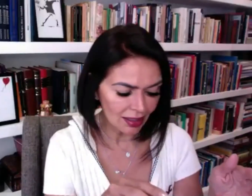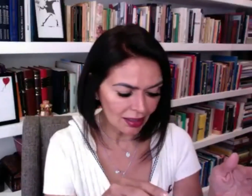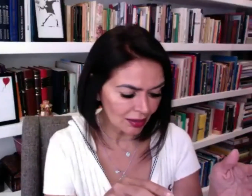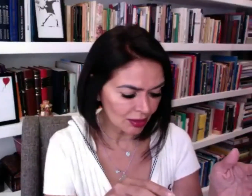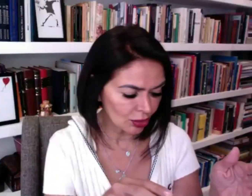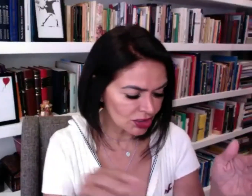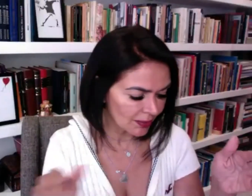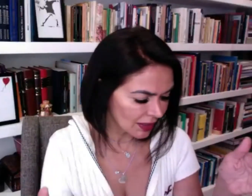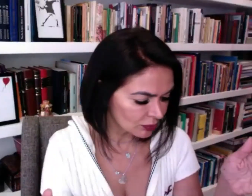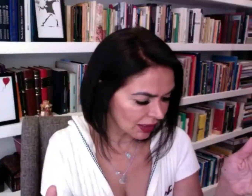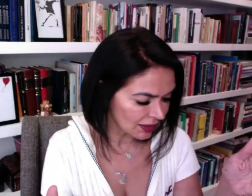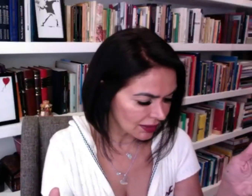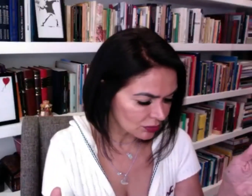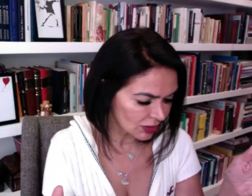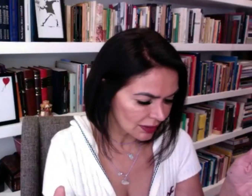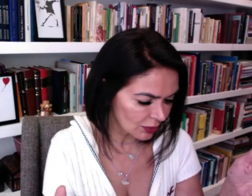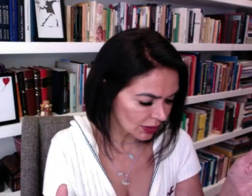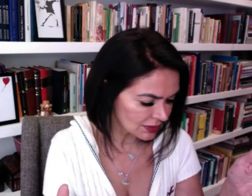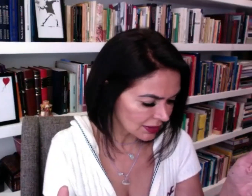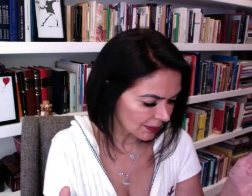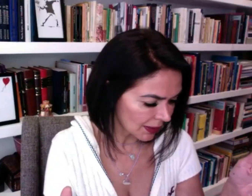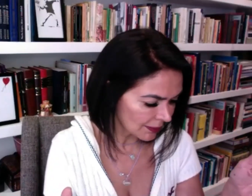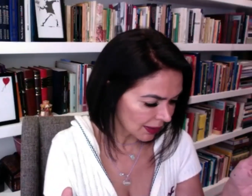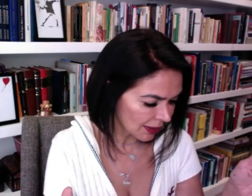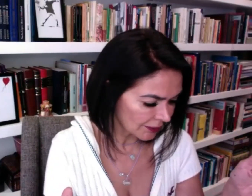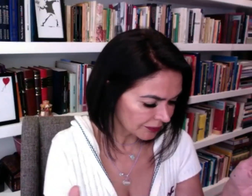si a ese nivel de contacto se refiere, pero